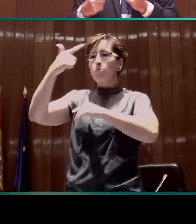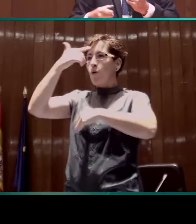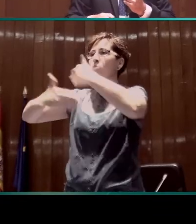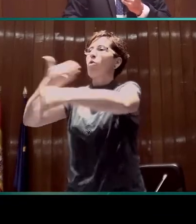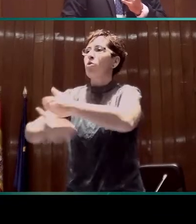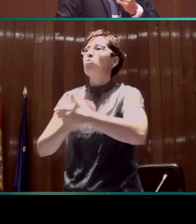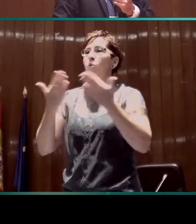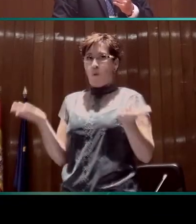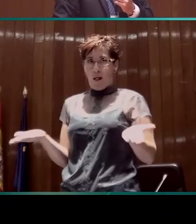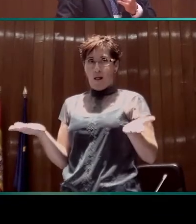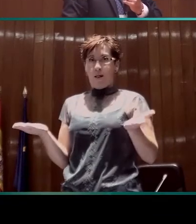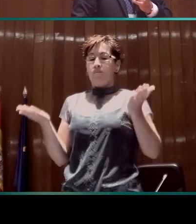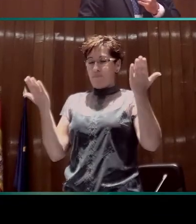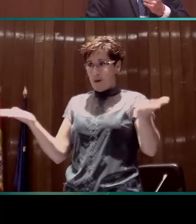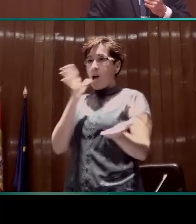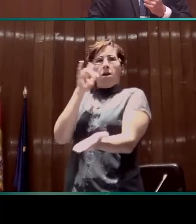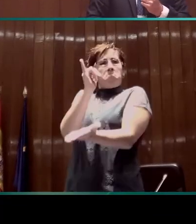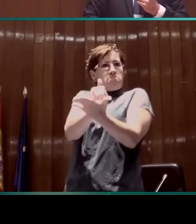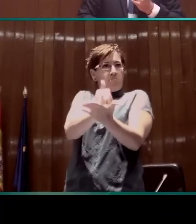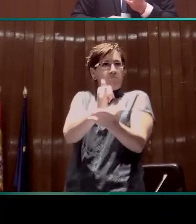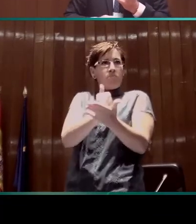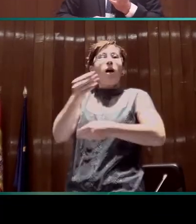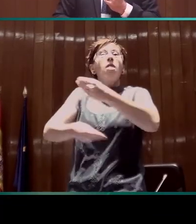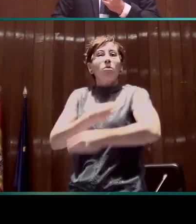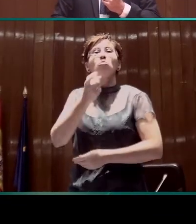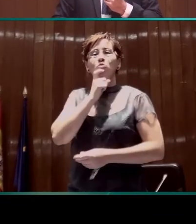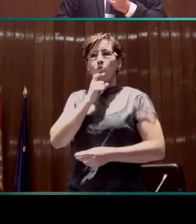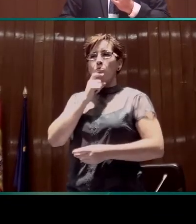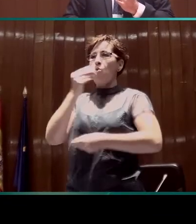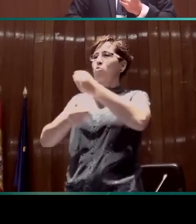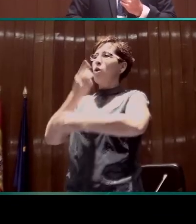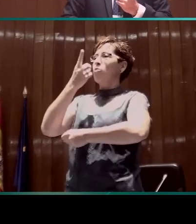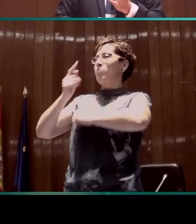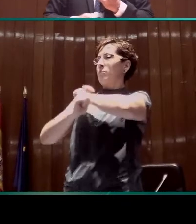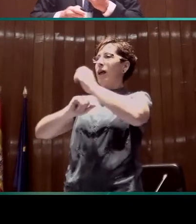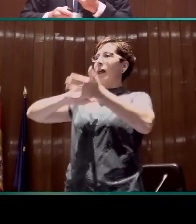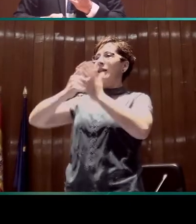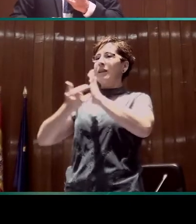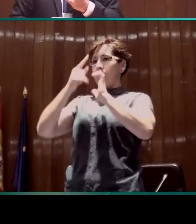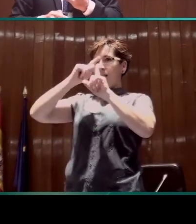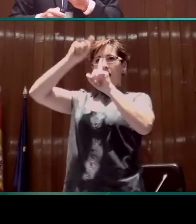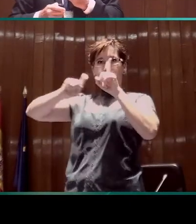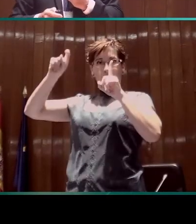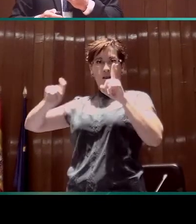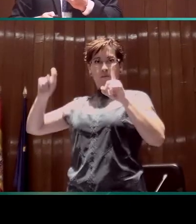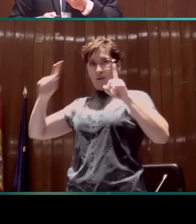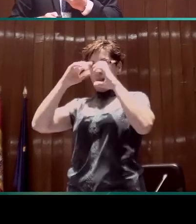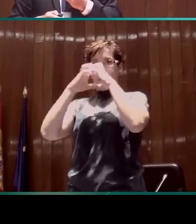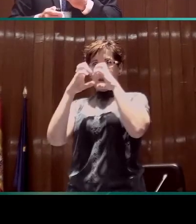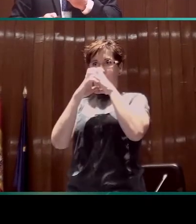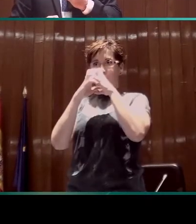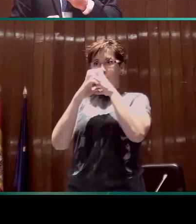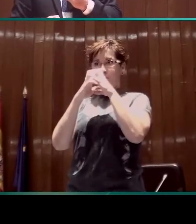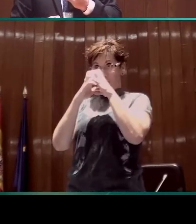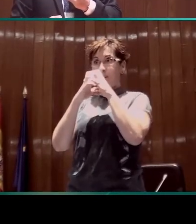Bien, para ello lo que hicimos fue recurrir a la técnica de electroencefalografía, de potenciales